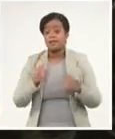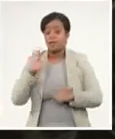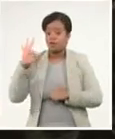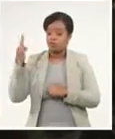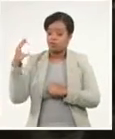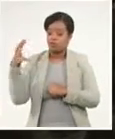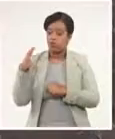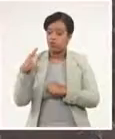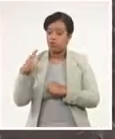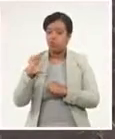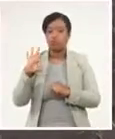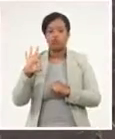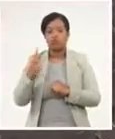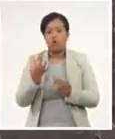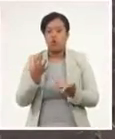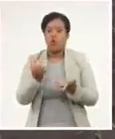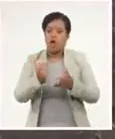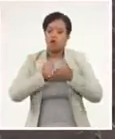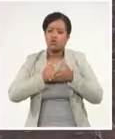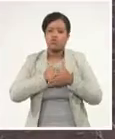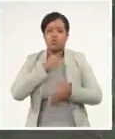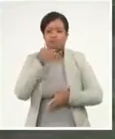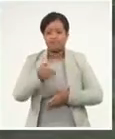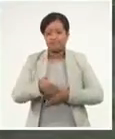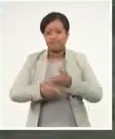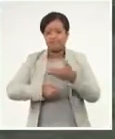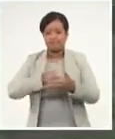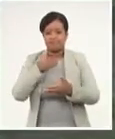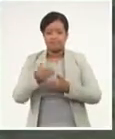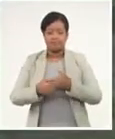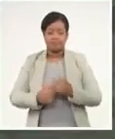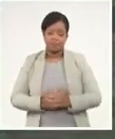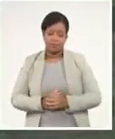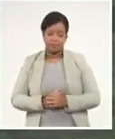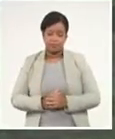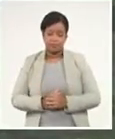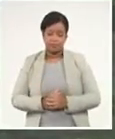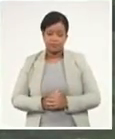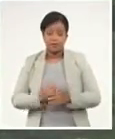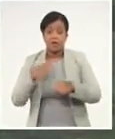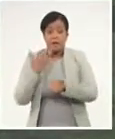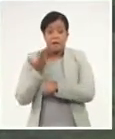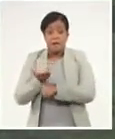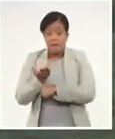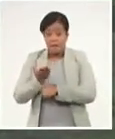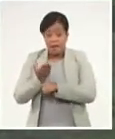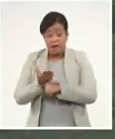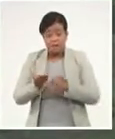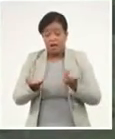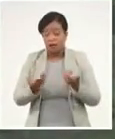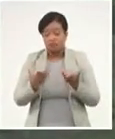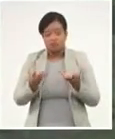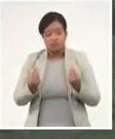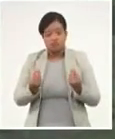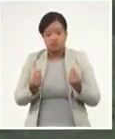de la siembra, sino de todo el proceso que viene después. Realmente los volúmenes que se demandan son muy altos para esta planta, que a pesar de que